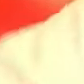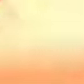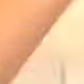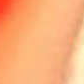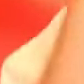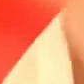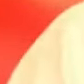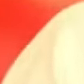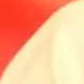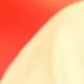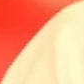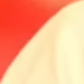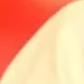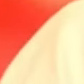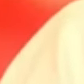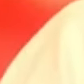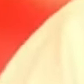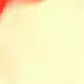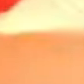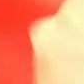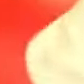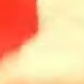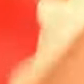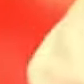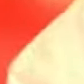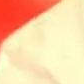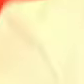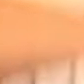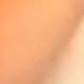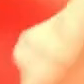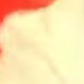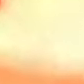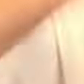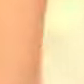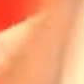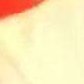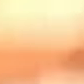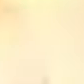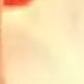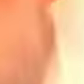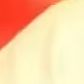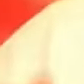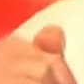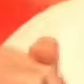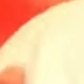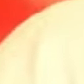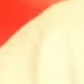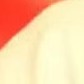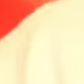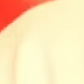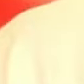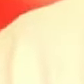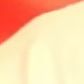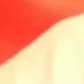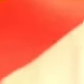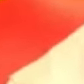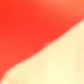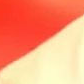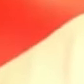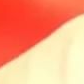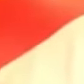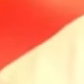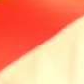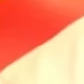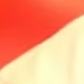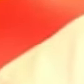viviríamos los cubanos si no tuviéramos la bota comunista sobre la cabeza y usted verá que va a encontrar